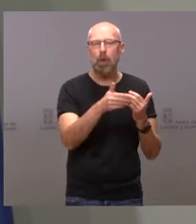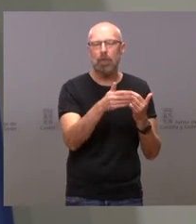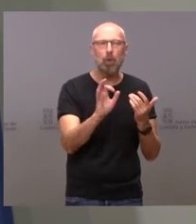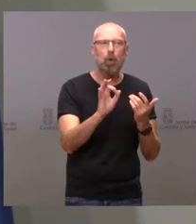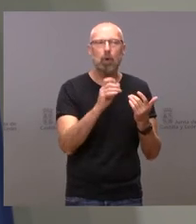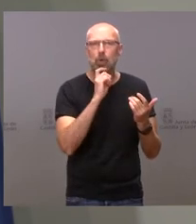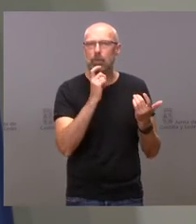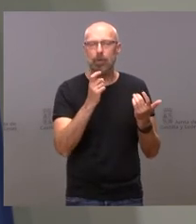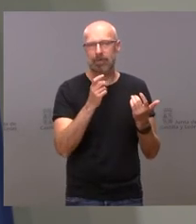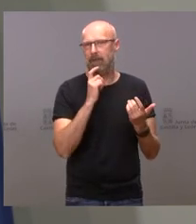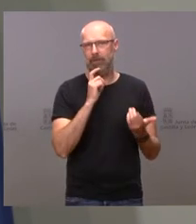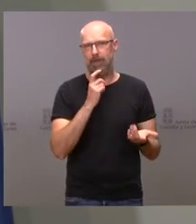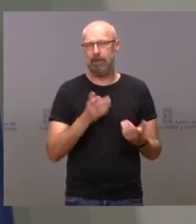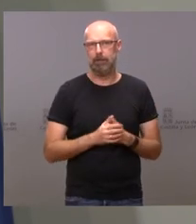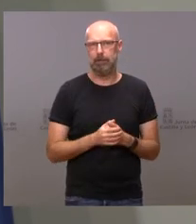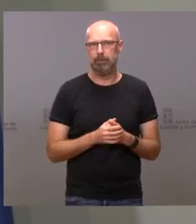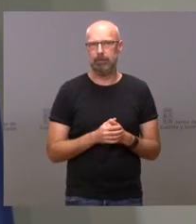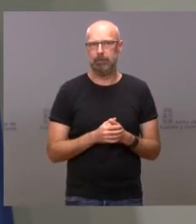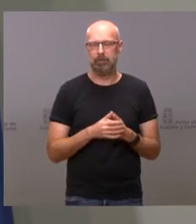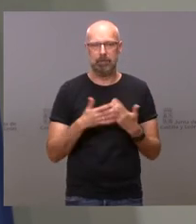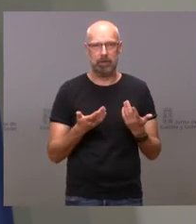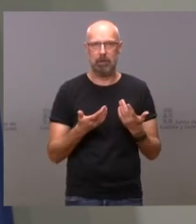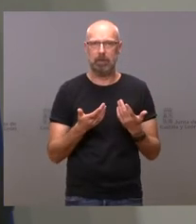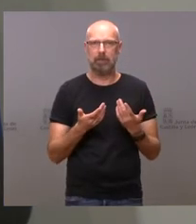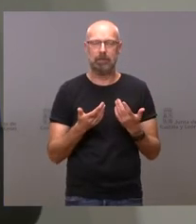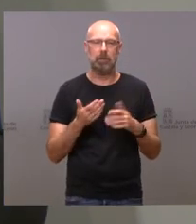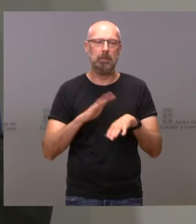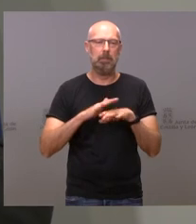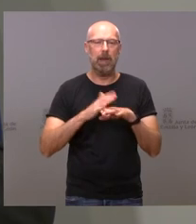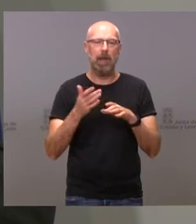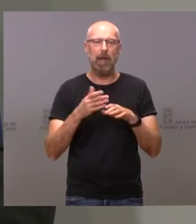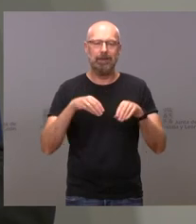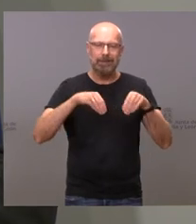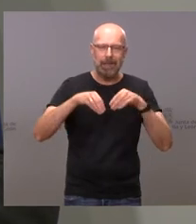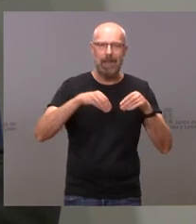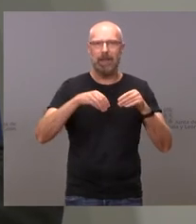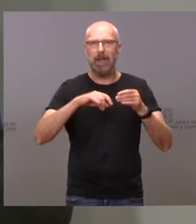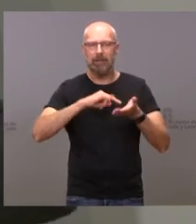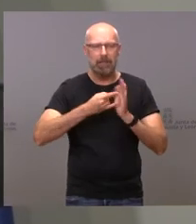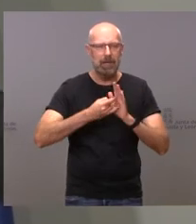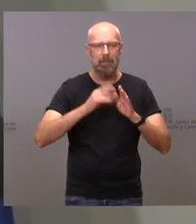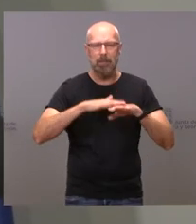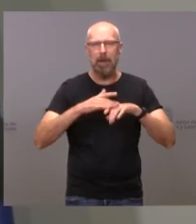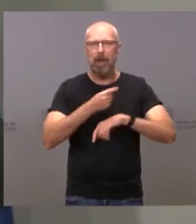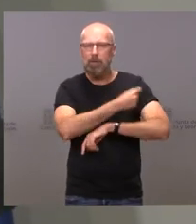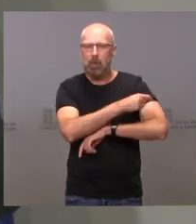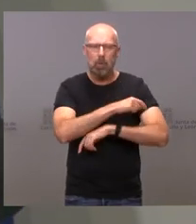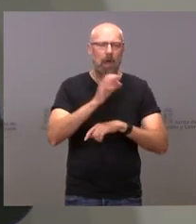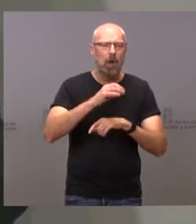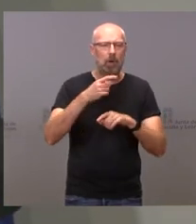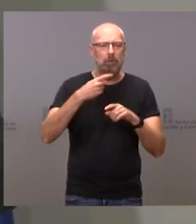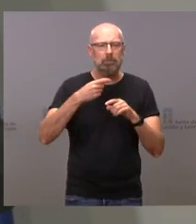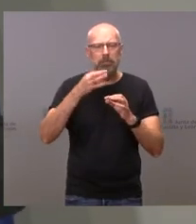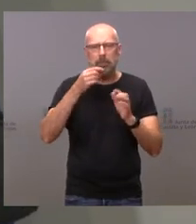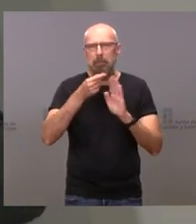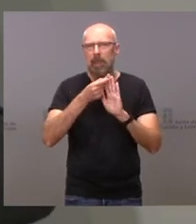a presentar un nuevo incremento de medidas restrictivas o a cambiar nuestra estrategia de vacunación. Lo que estamos viendo